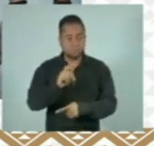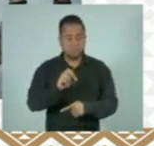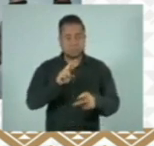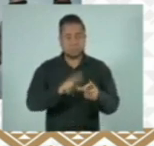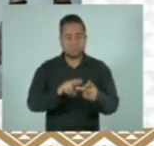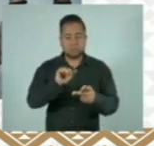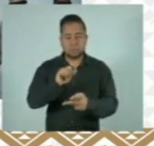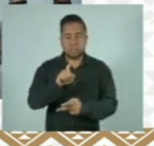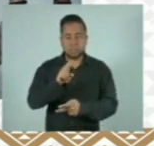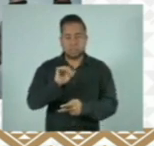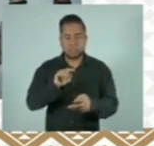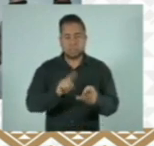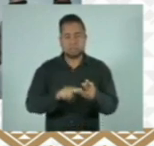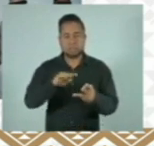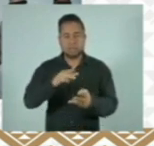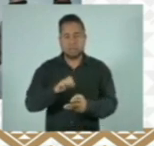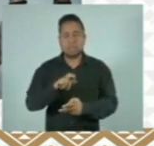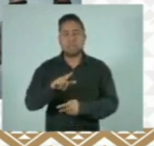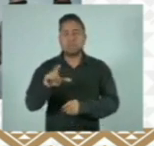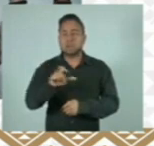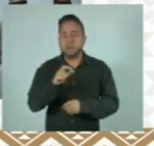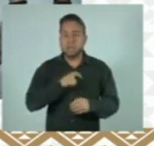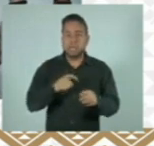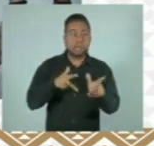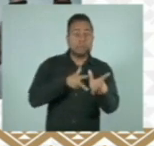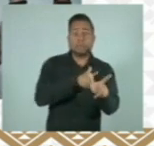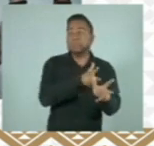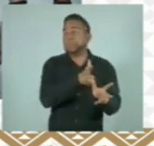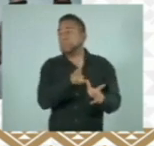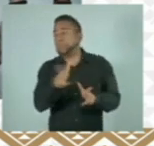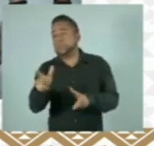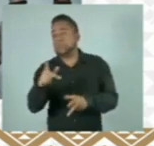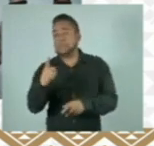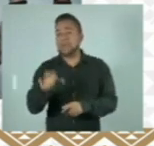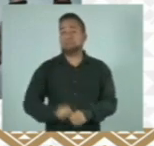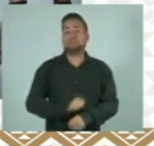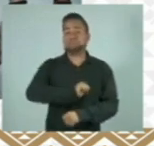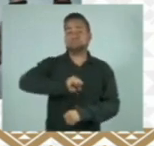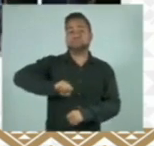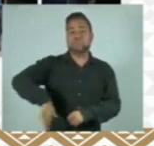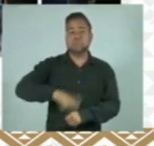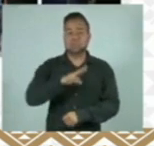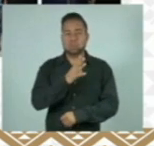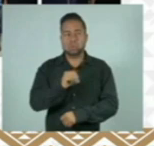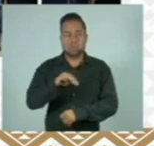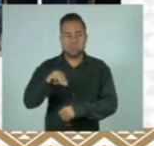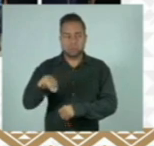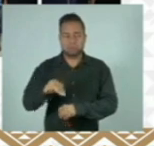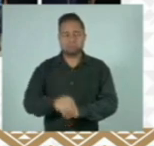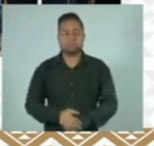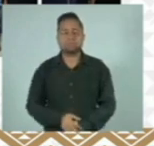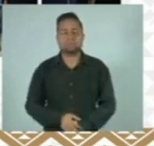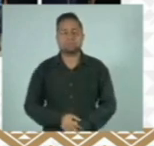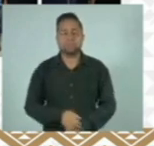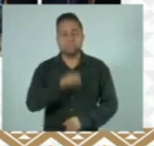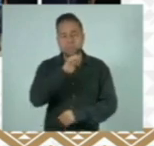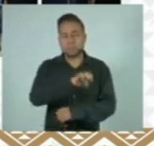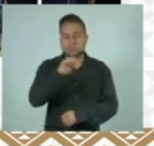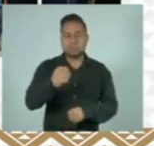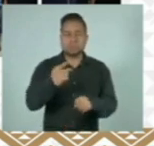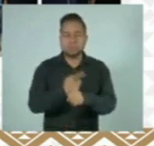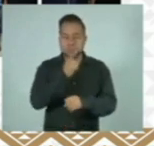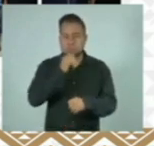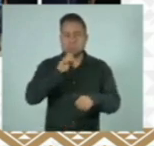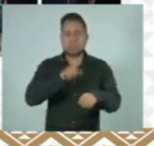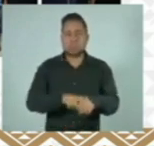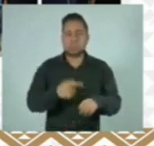N., Miguel N., quienes al tratar de evadir una inspección arrojaron un arma de fuego corta calibre 9 milímetros. En Ejutla de Crespo, la Policía Estatal llevó a